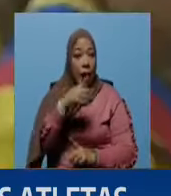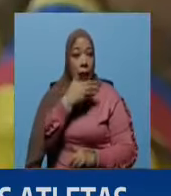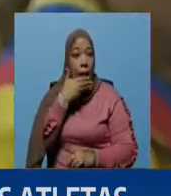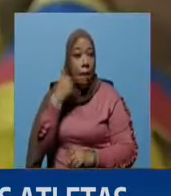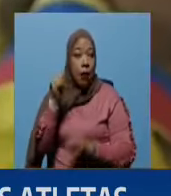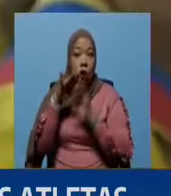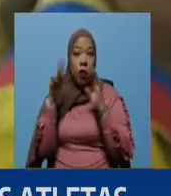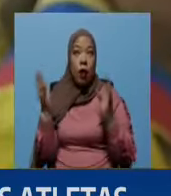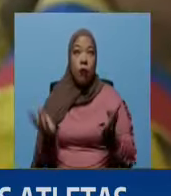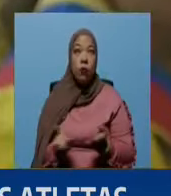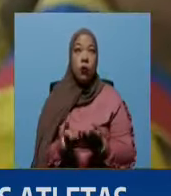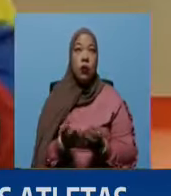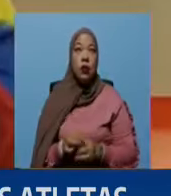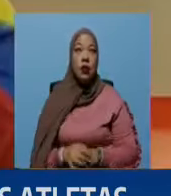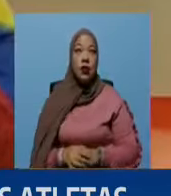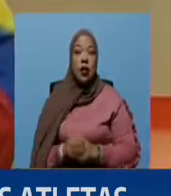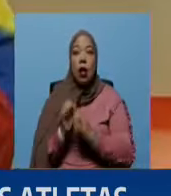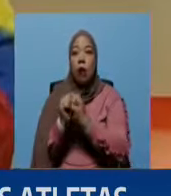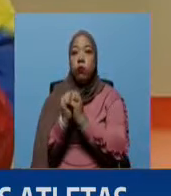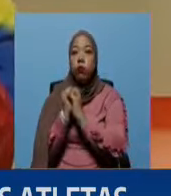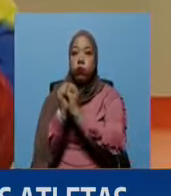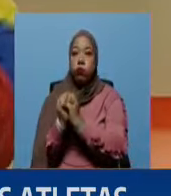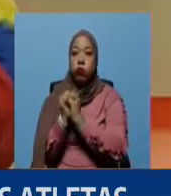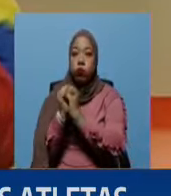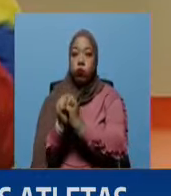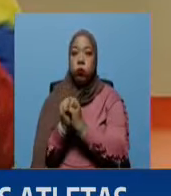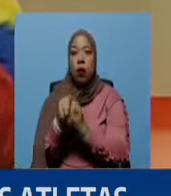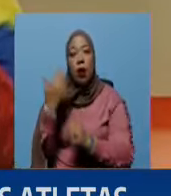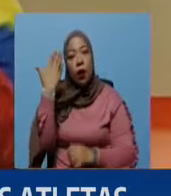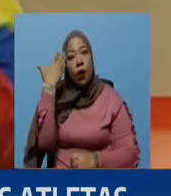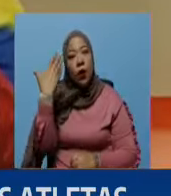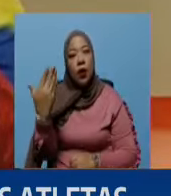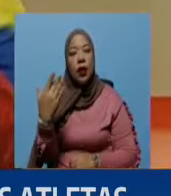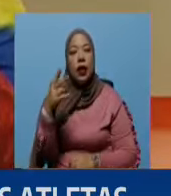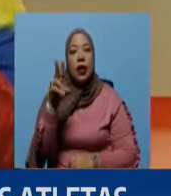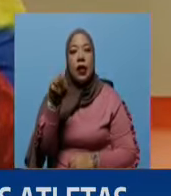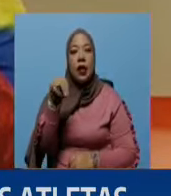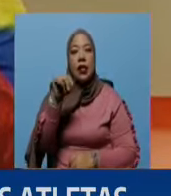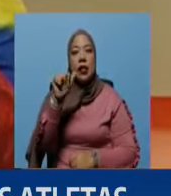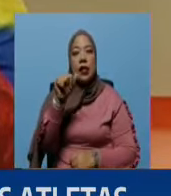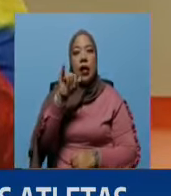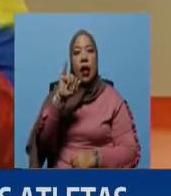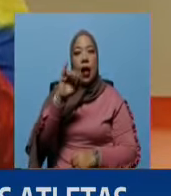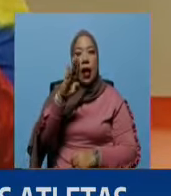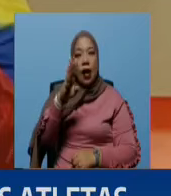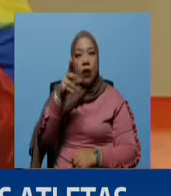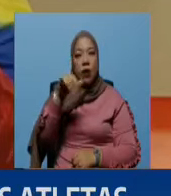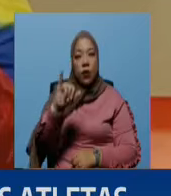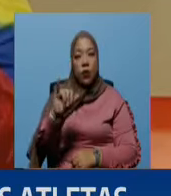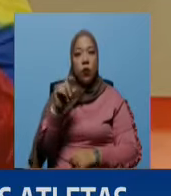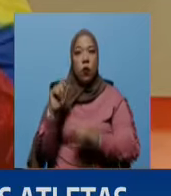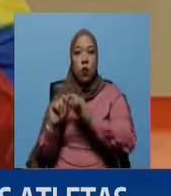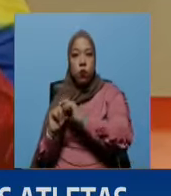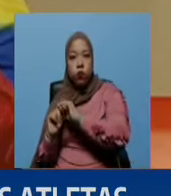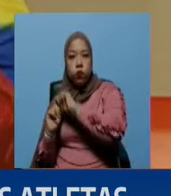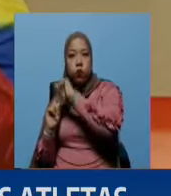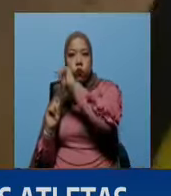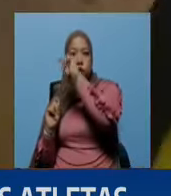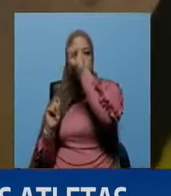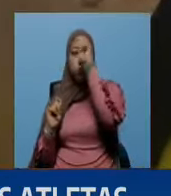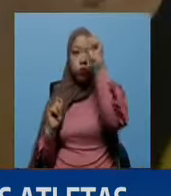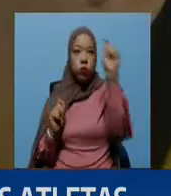A esta tremenda oradora que nos ha dado este saludo, Naiví Morillo, de lanzamiento de